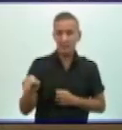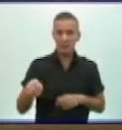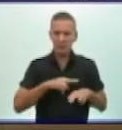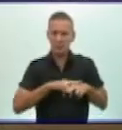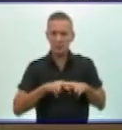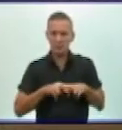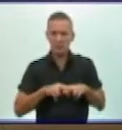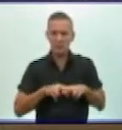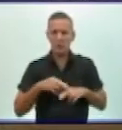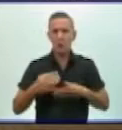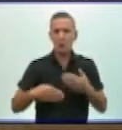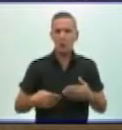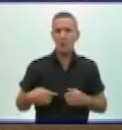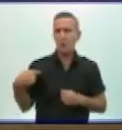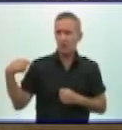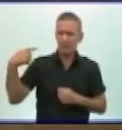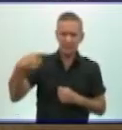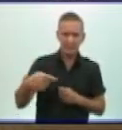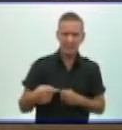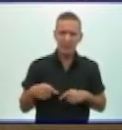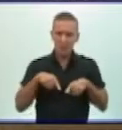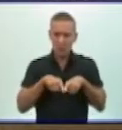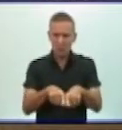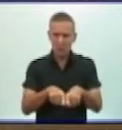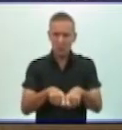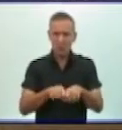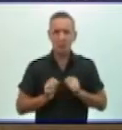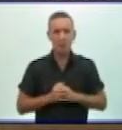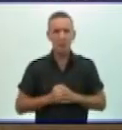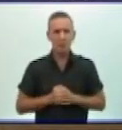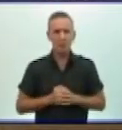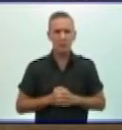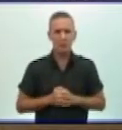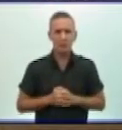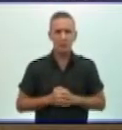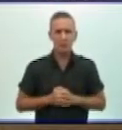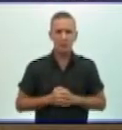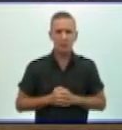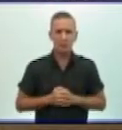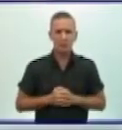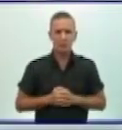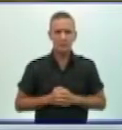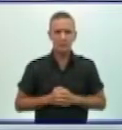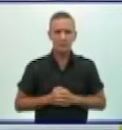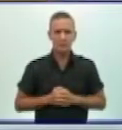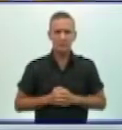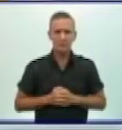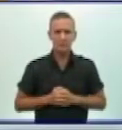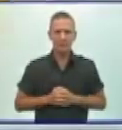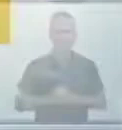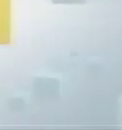situaciones del acontecer diario. Acompáñanos y verás que cada acto tiene su ética.